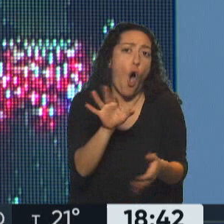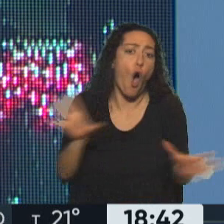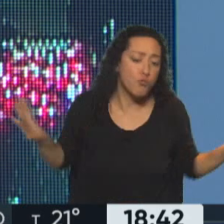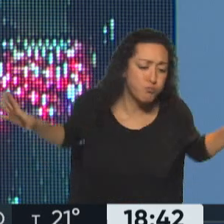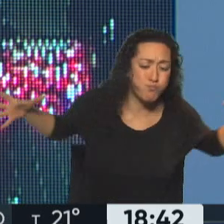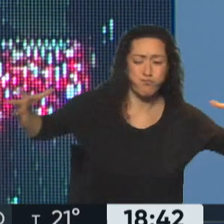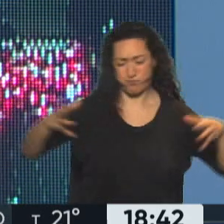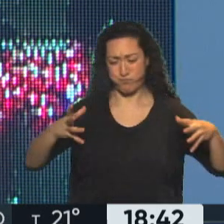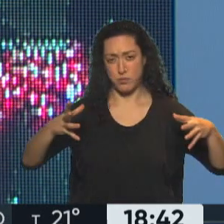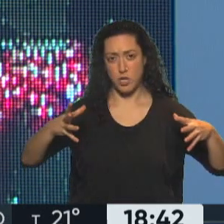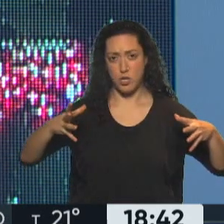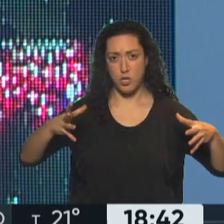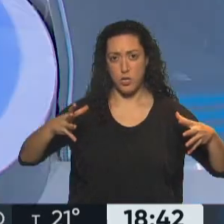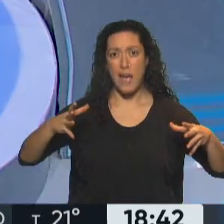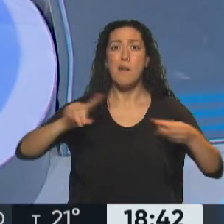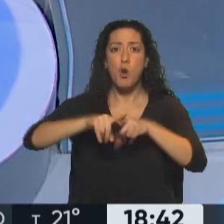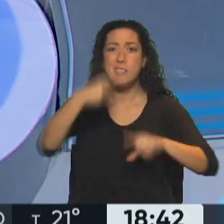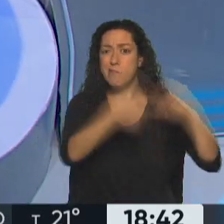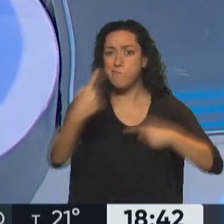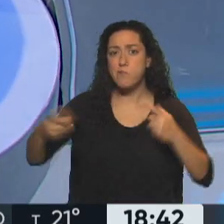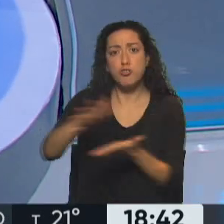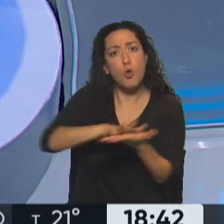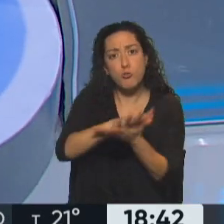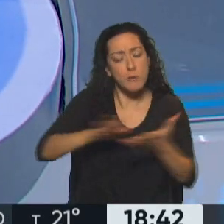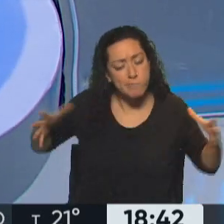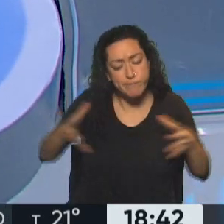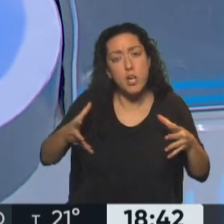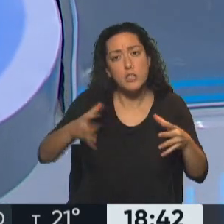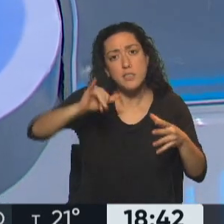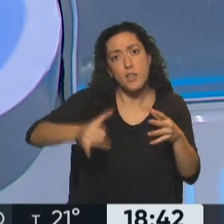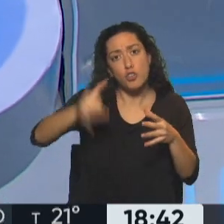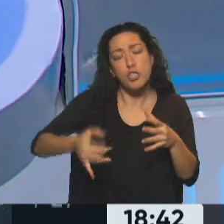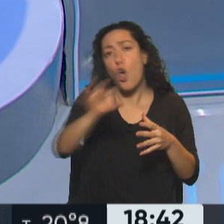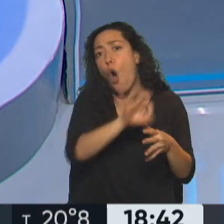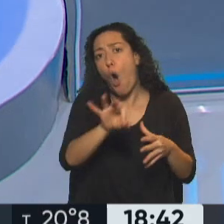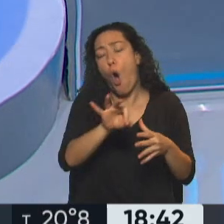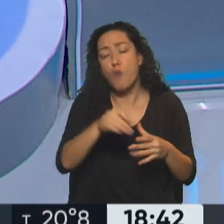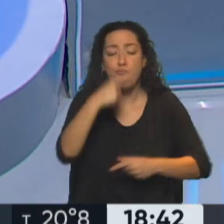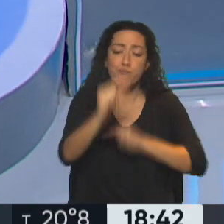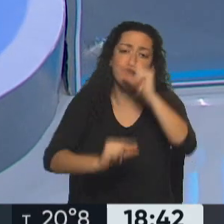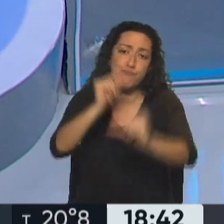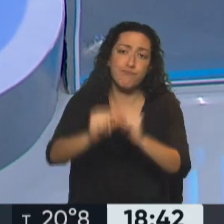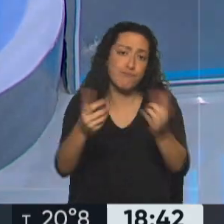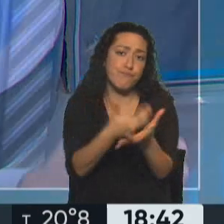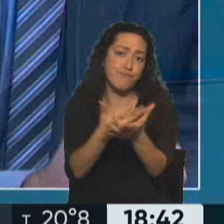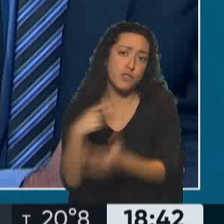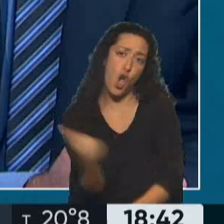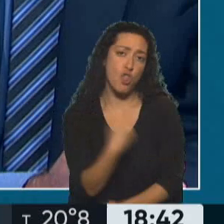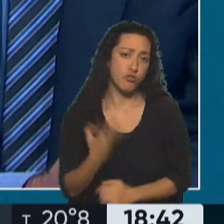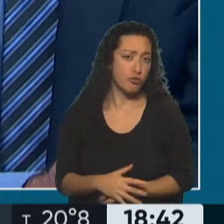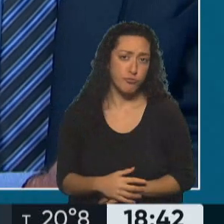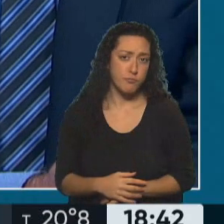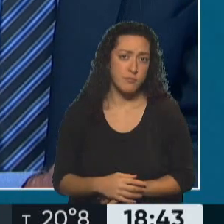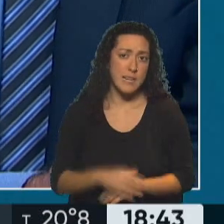es? Sí, sucesión sin bienes. O tenemos, lamentablemente, un fenómeno de cronicidad donde todos sufren y donde todos